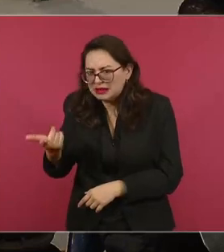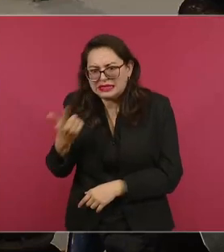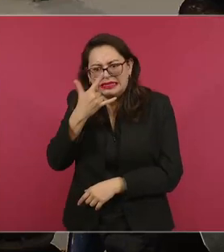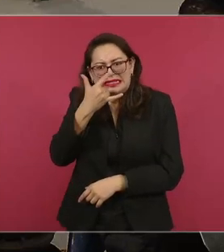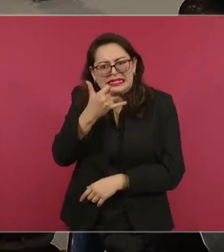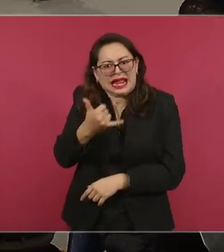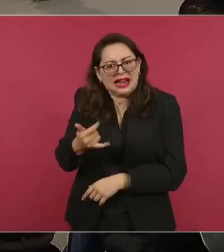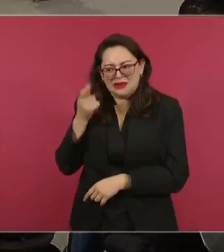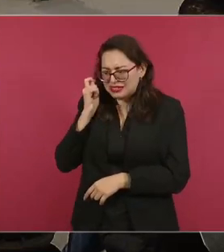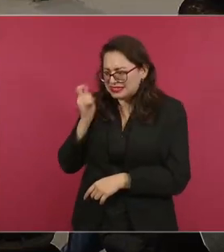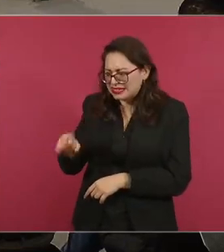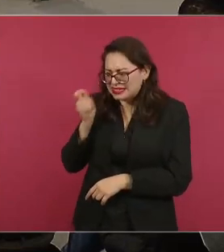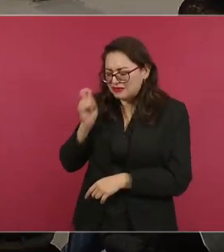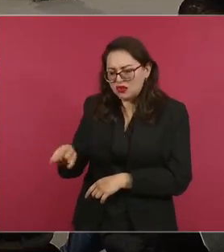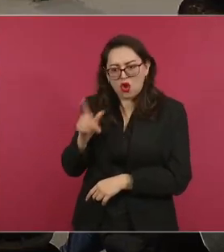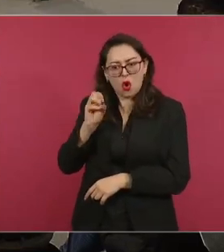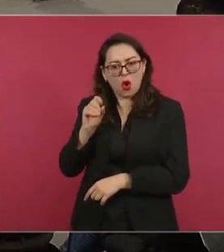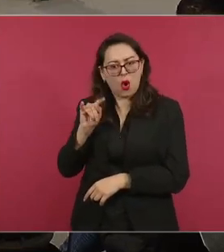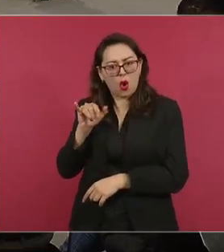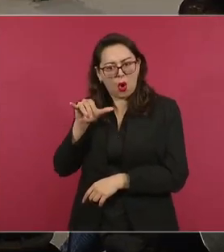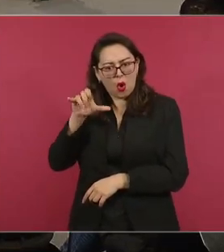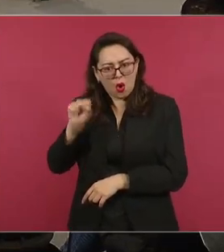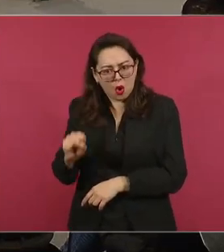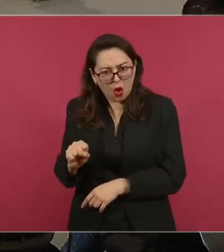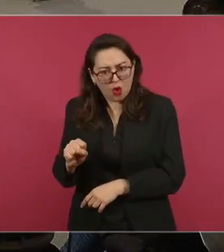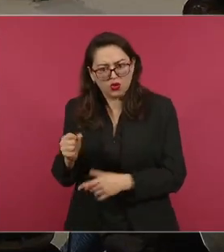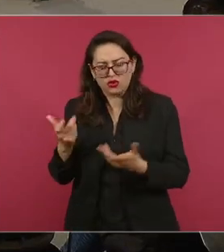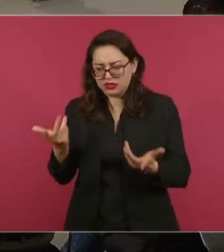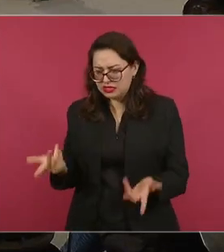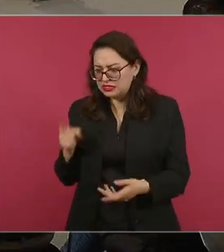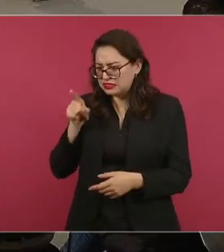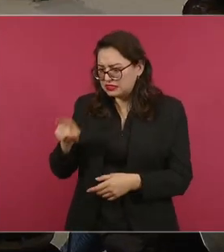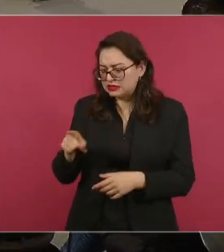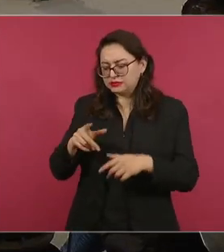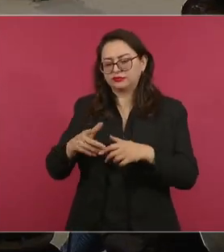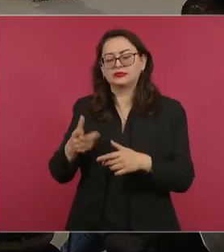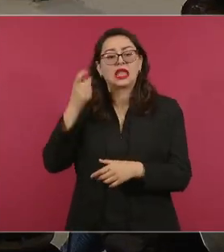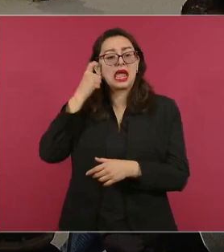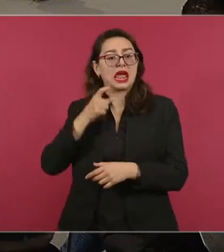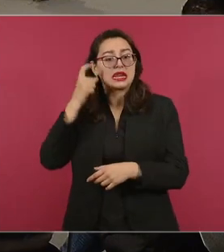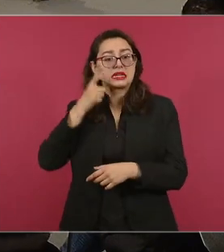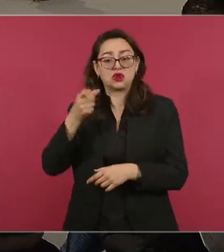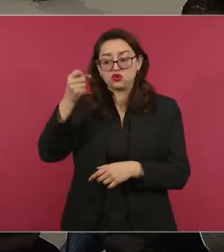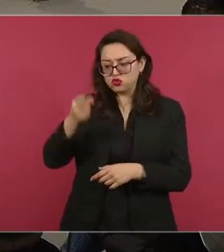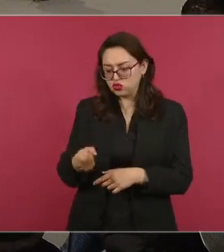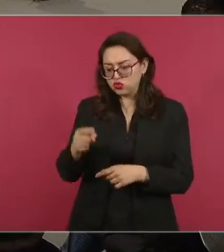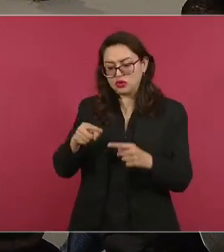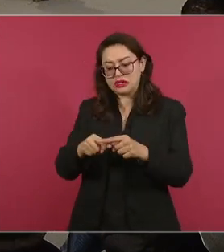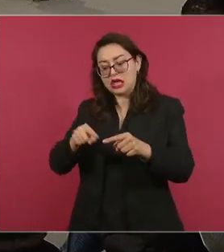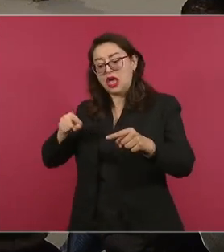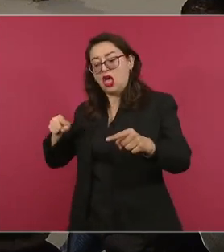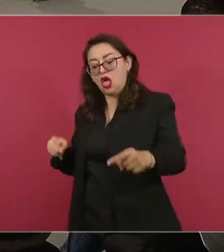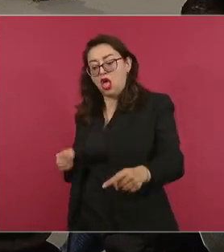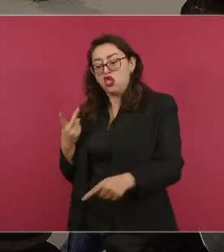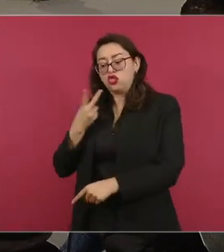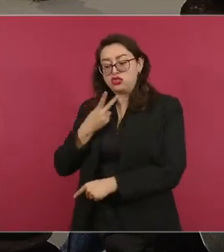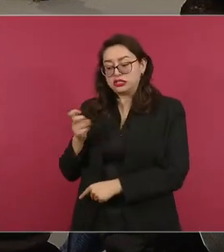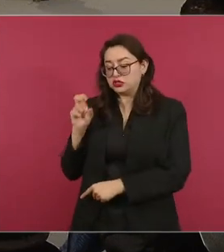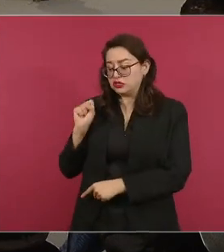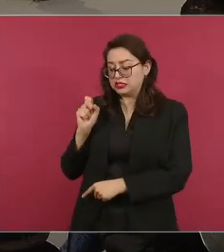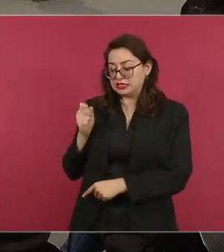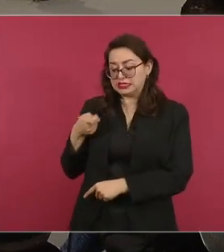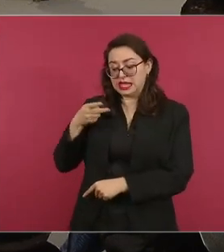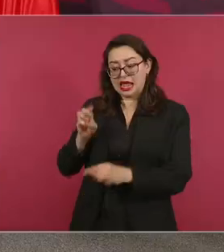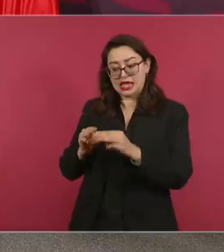fenómeno Otis, que actualmente se presenta al sur de las costas de Guerrero, aproximadamente a 260 kilómetros